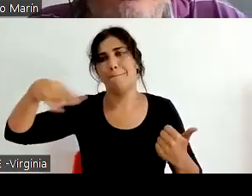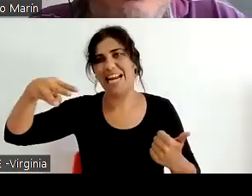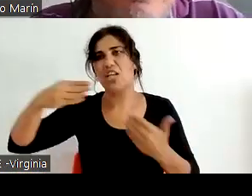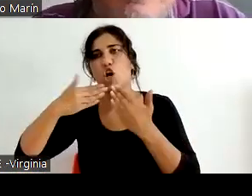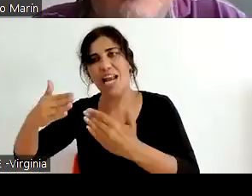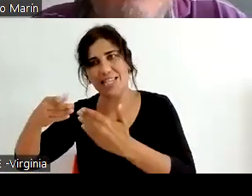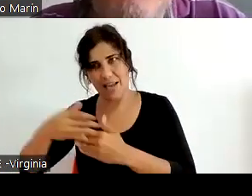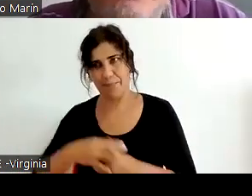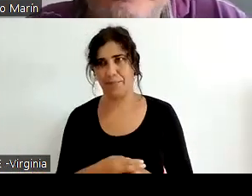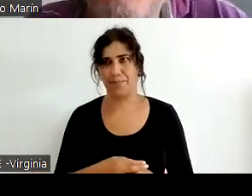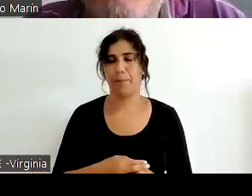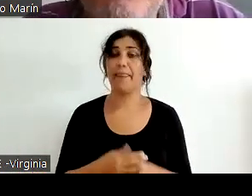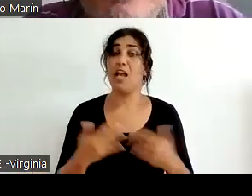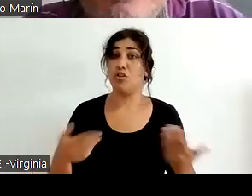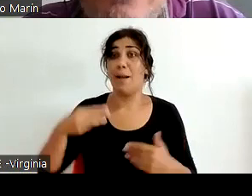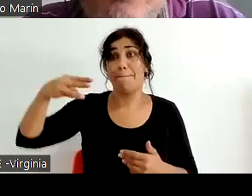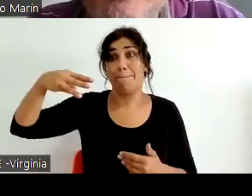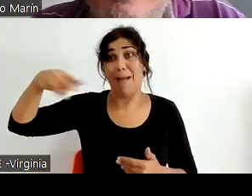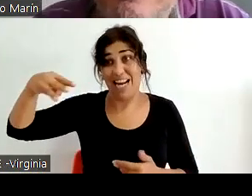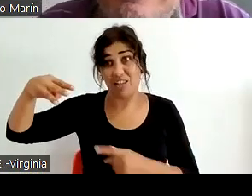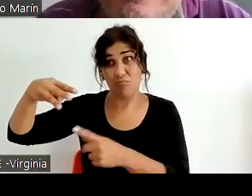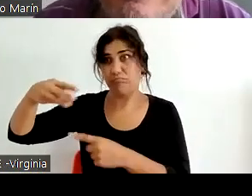músculo. Por lo tanto, el magnesio no puede faltar